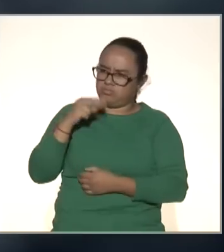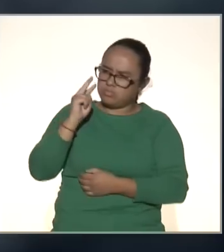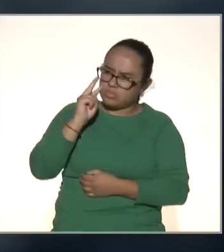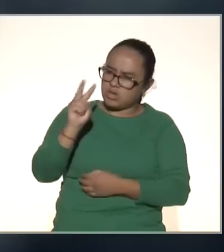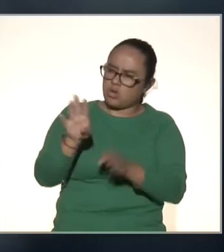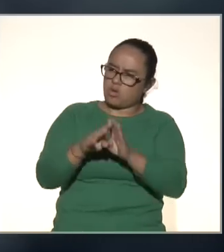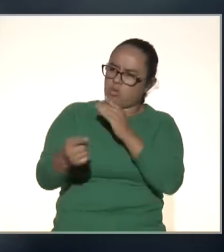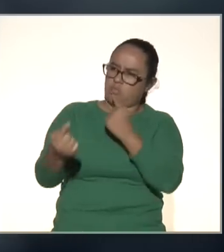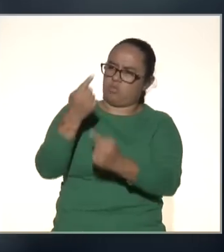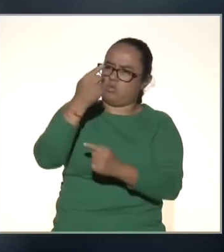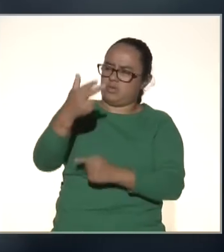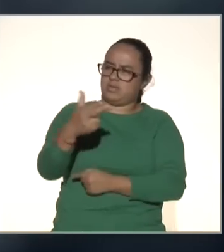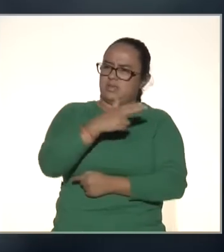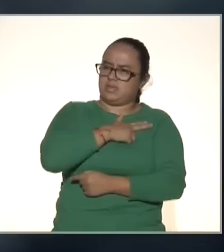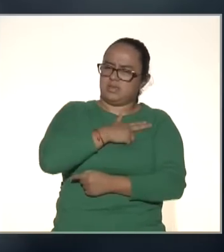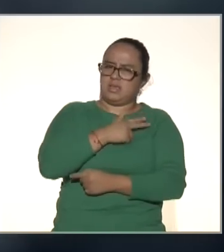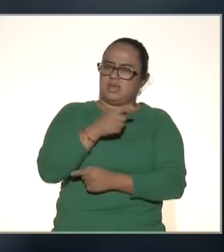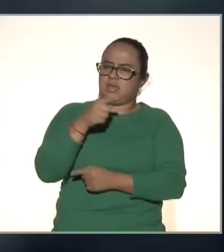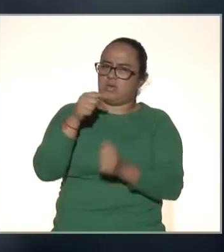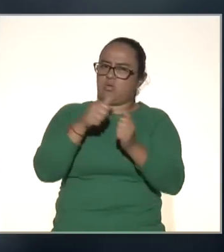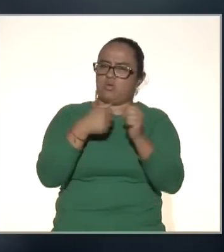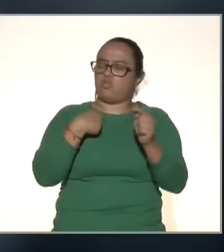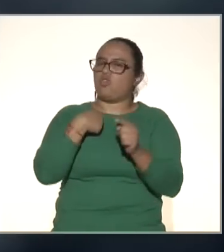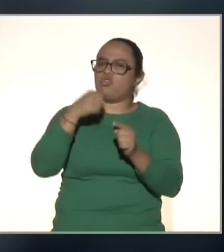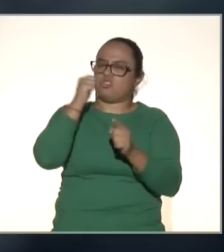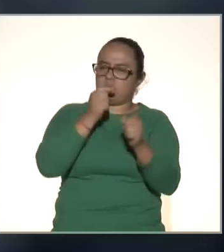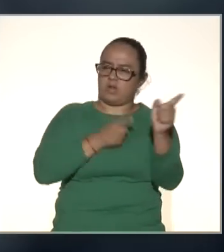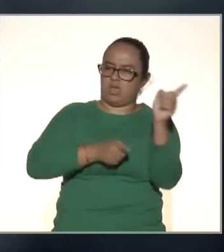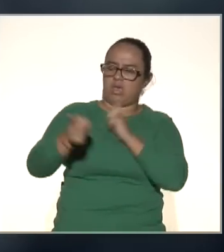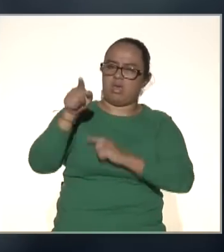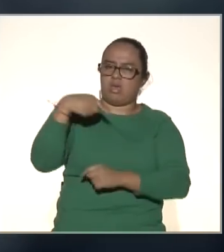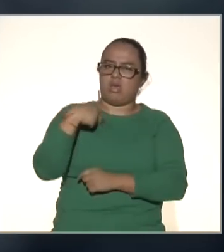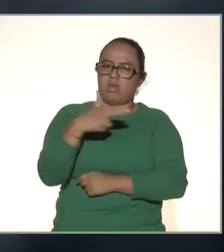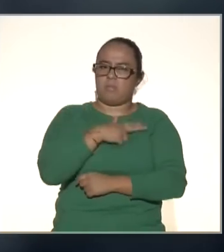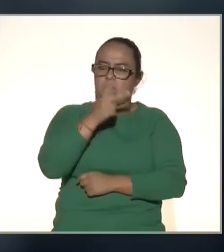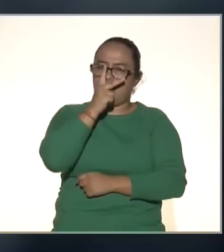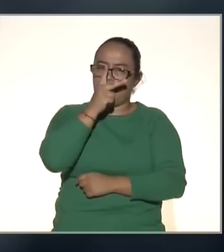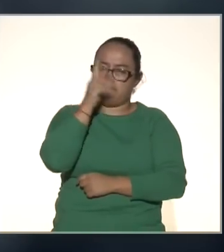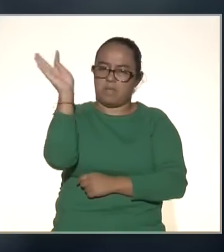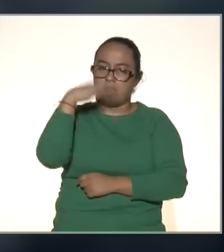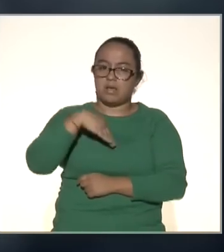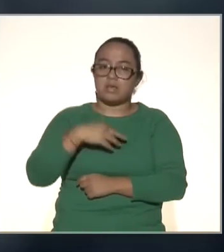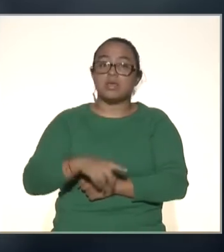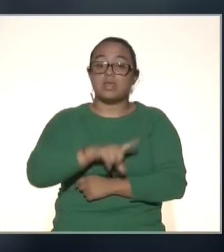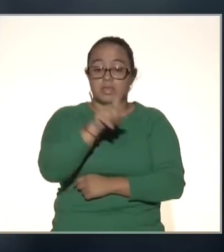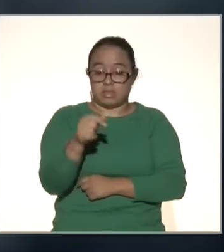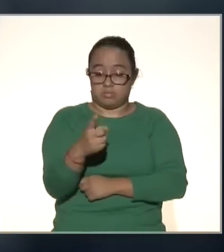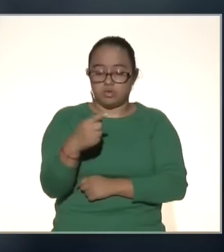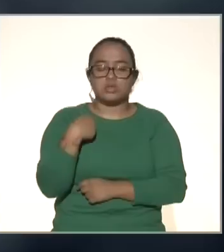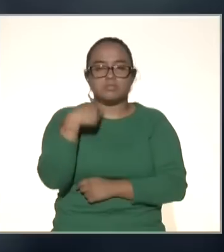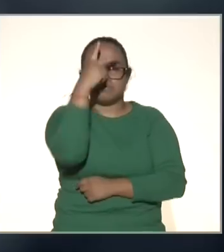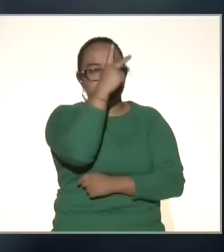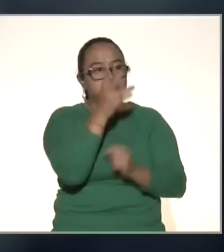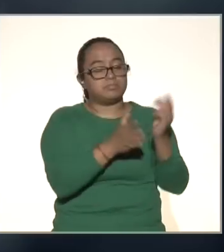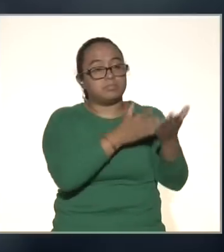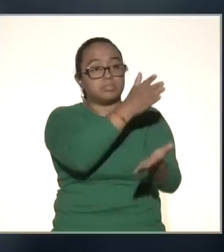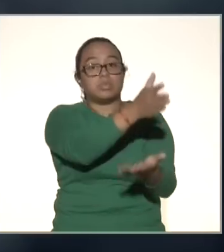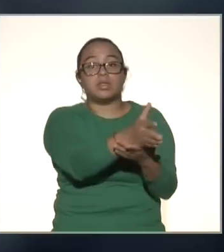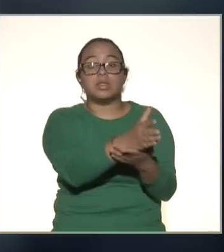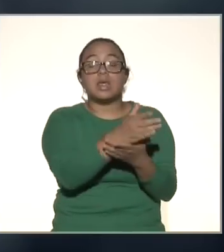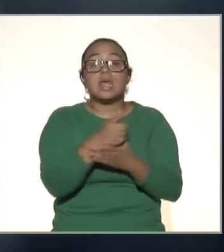hiriente contra mi padrastro. Y después de diciembre fuimos a ver a un terapeuta y a partir de